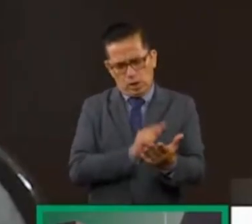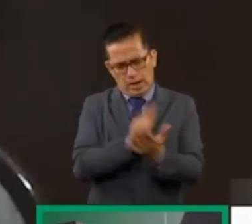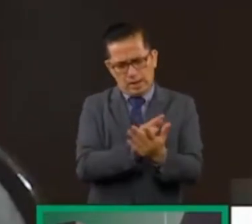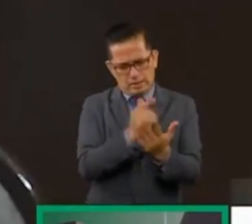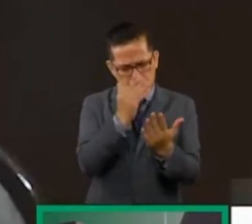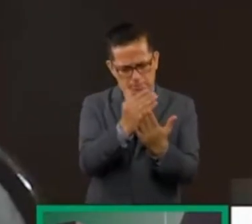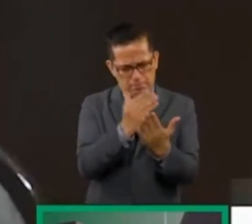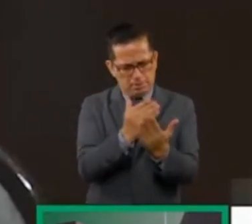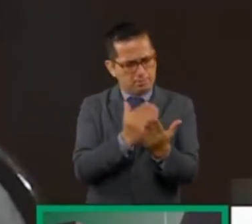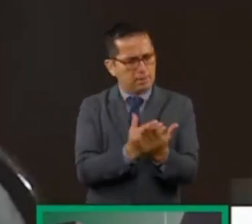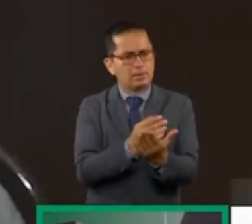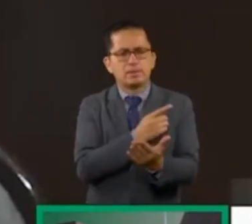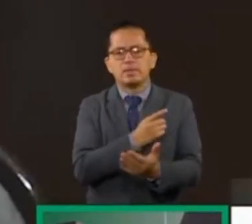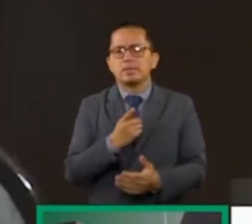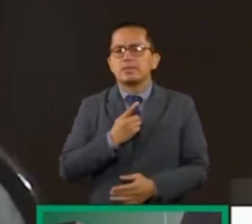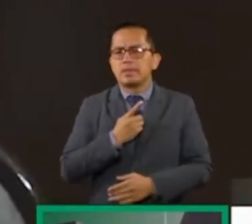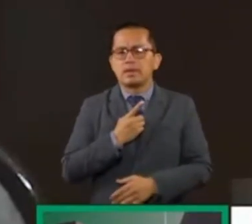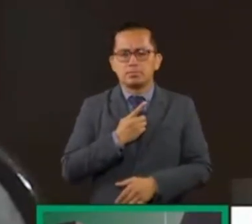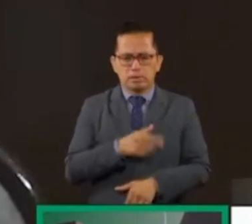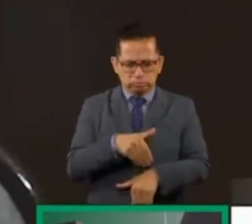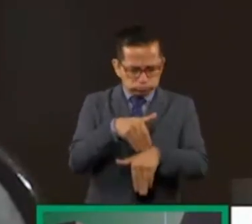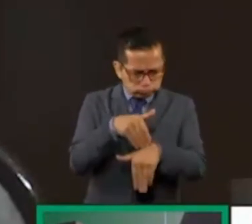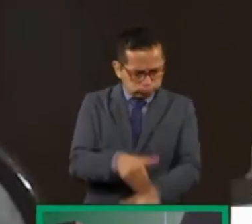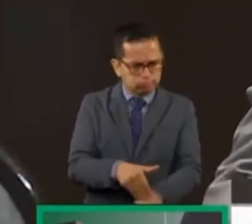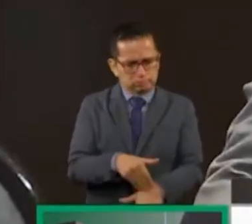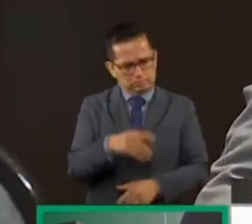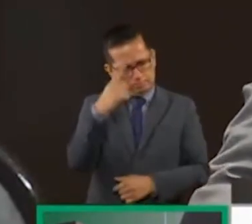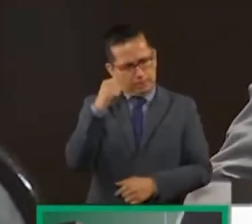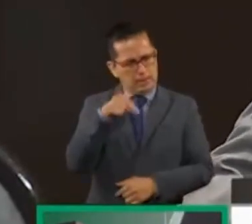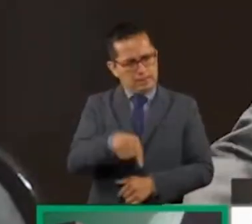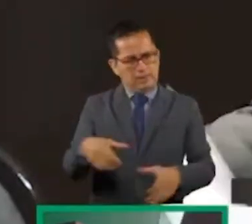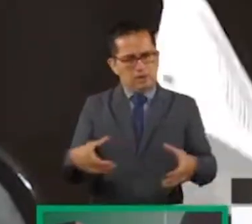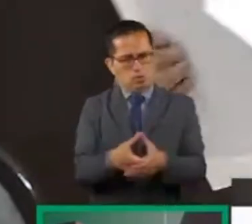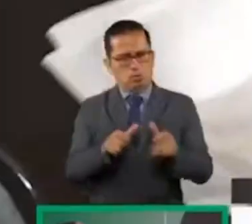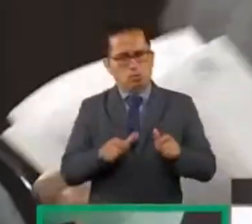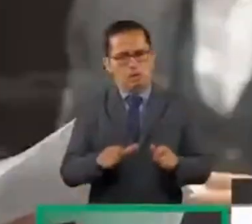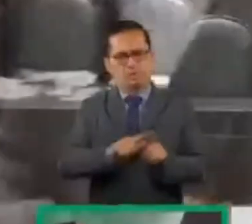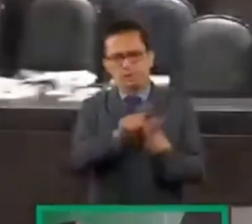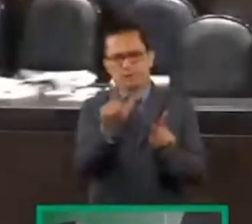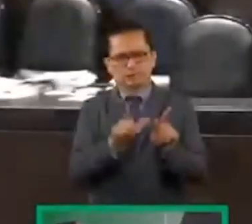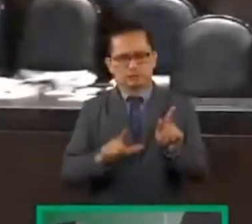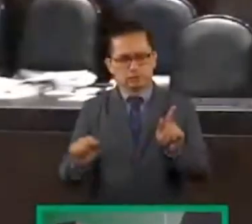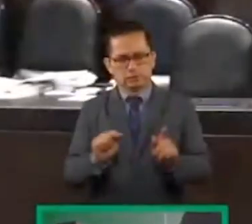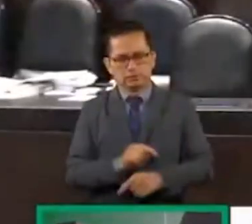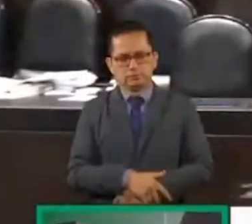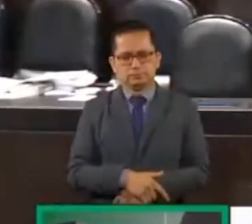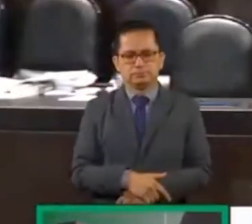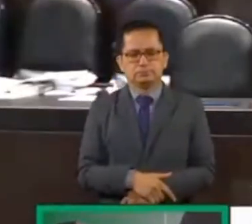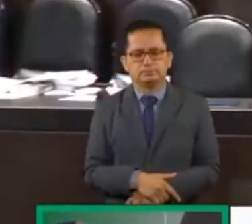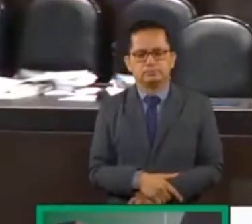ley serán aplicables en lo conducente a la Guardia Nacional.